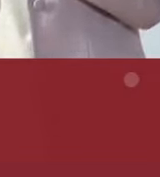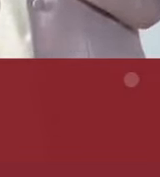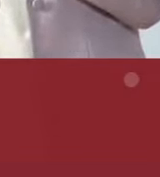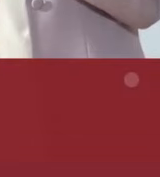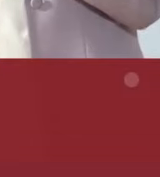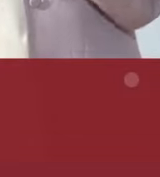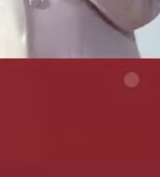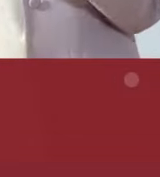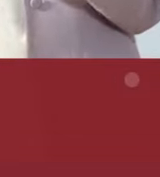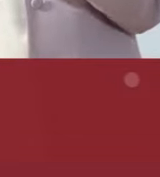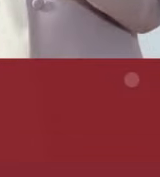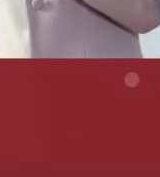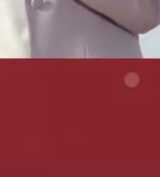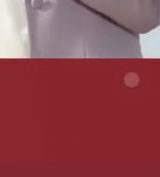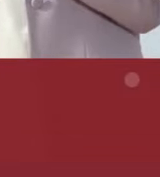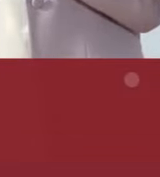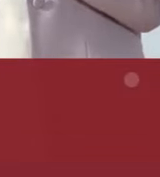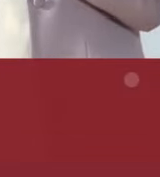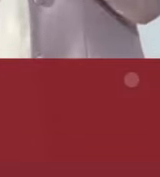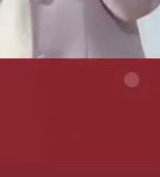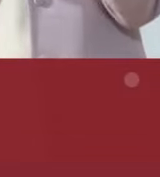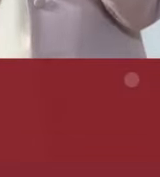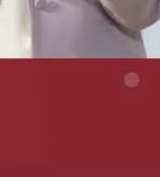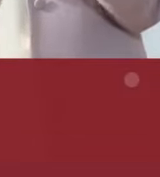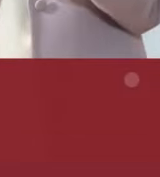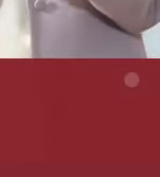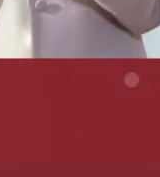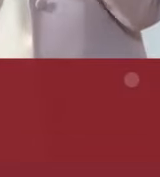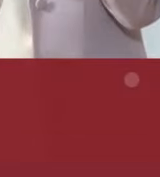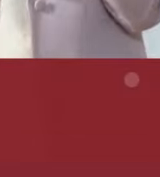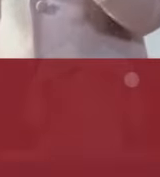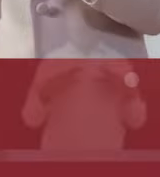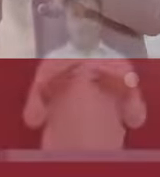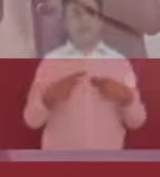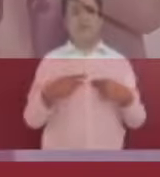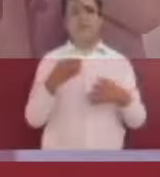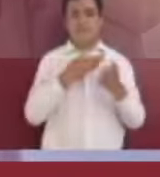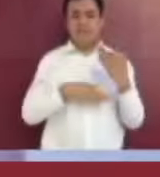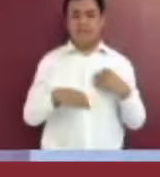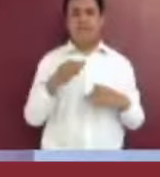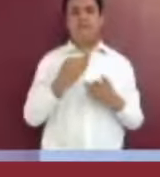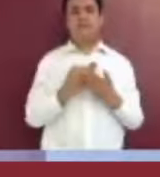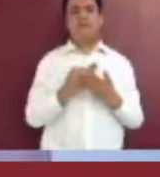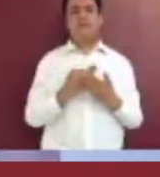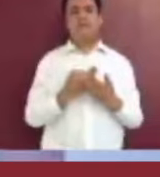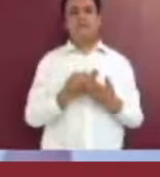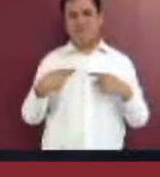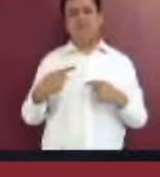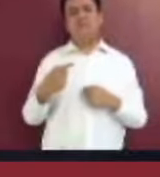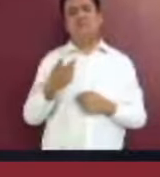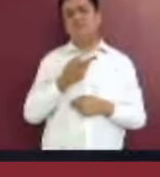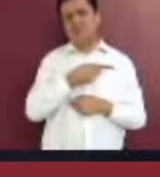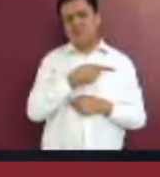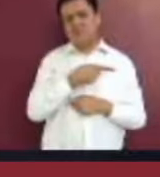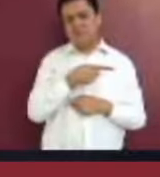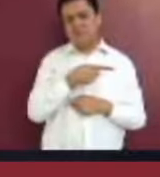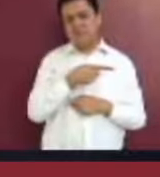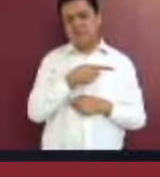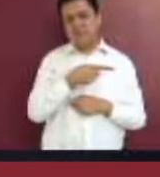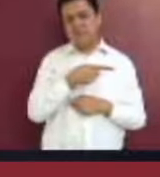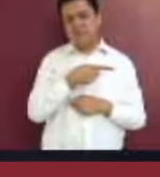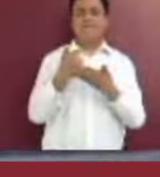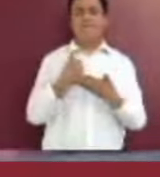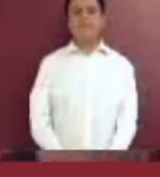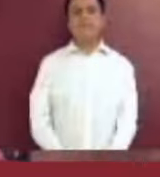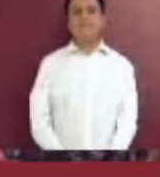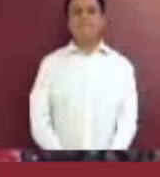poner en marcha parques industriales en obras estratégicas como el tren transísmica y a brindar apoyo a más de 1 millón de mujeres con la creación de